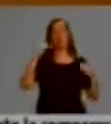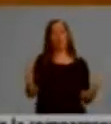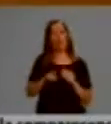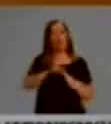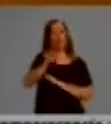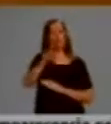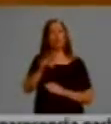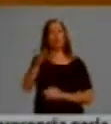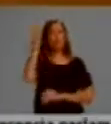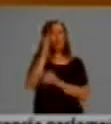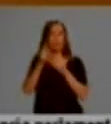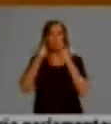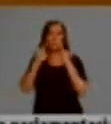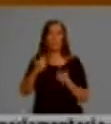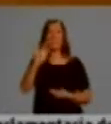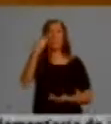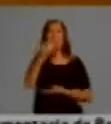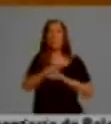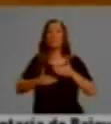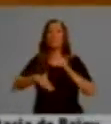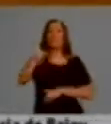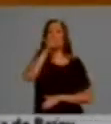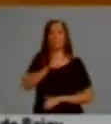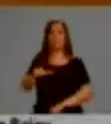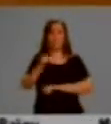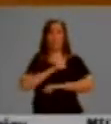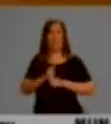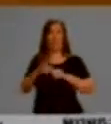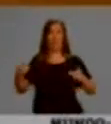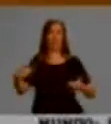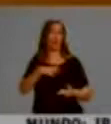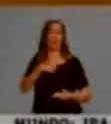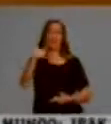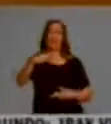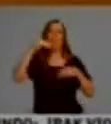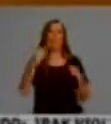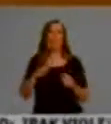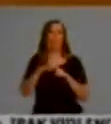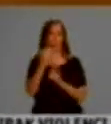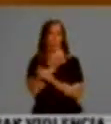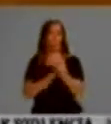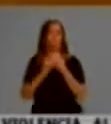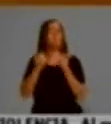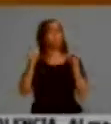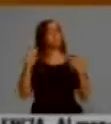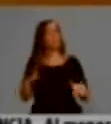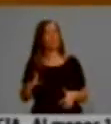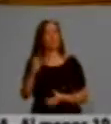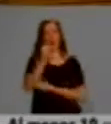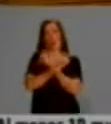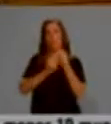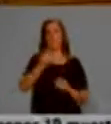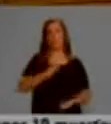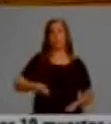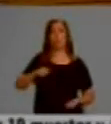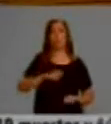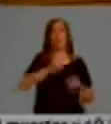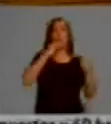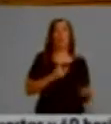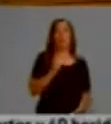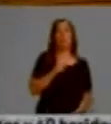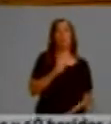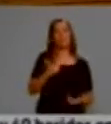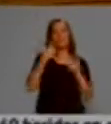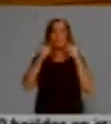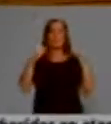una cifra que supera ampliamente los 5 millones de parados lo impide. No obstante, aunque la economía española no esté bien,